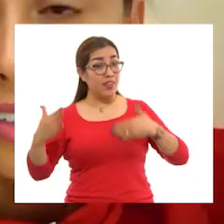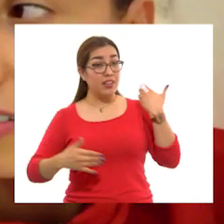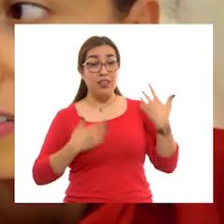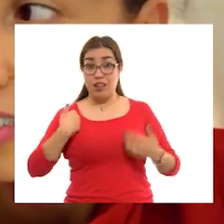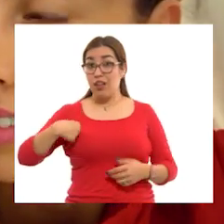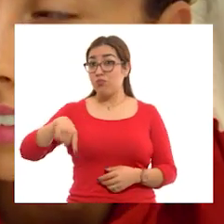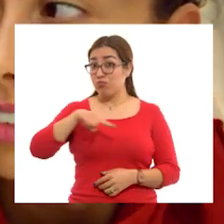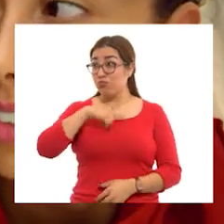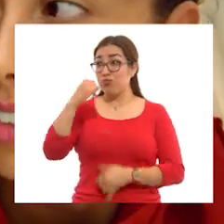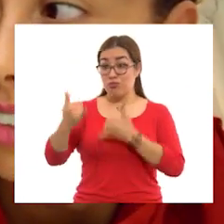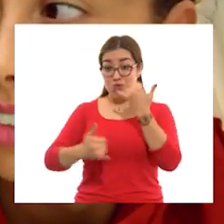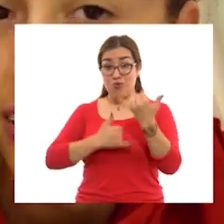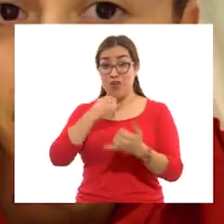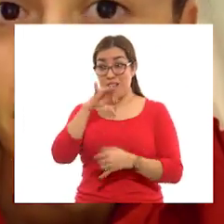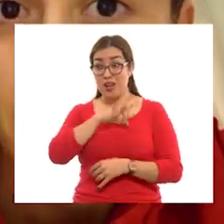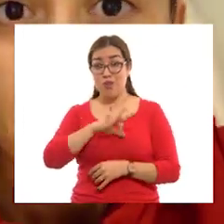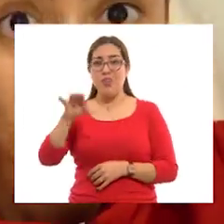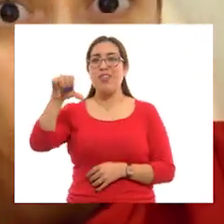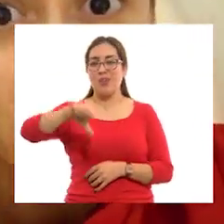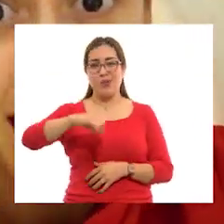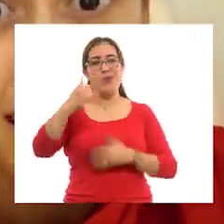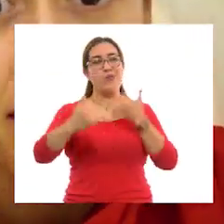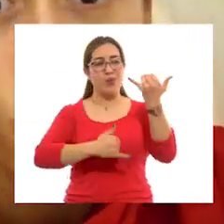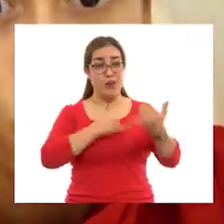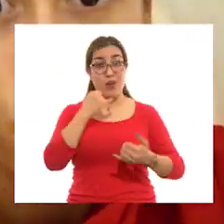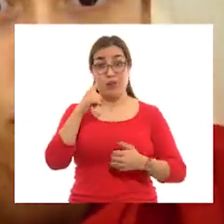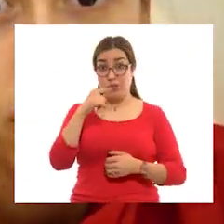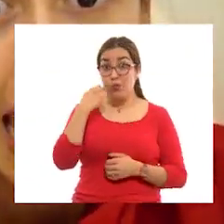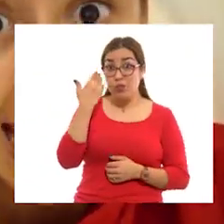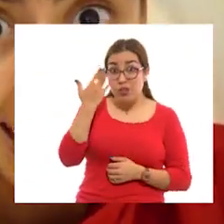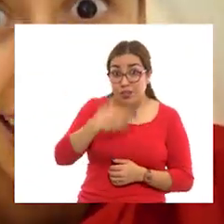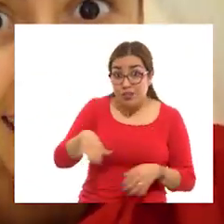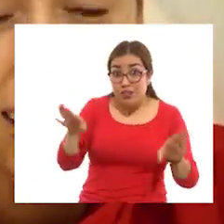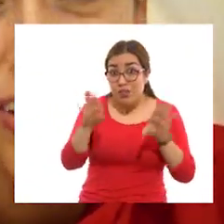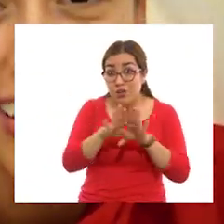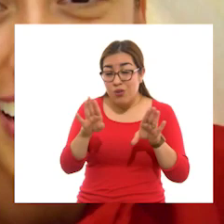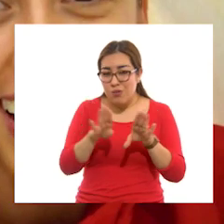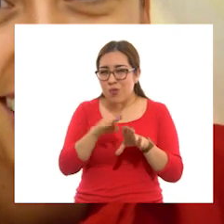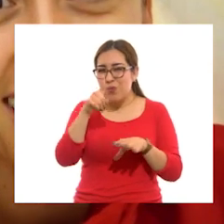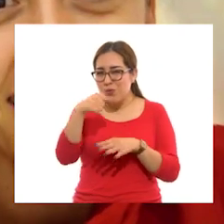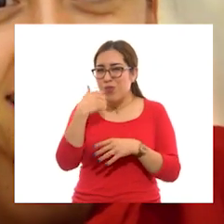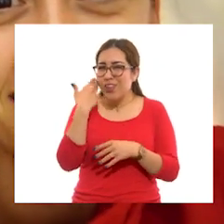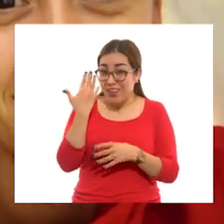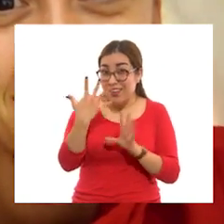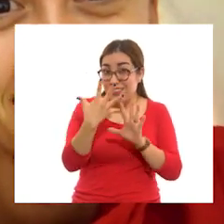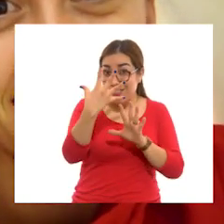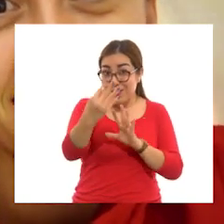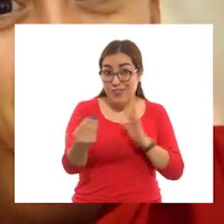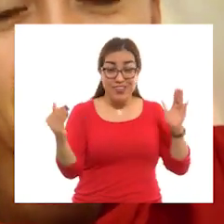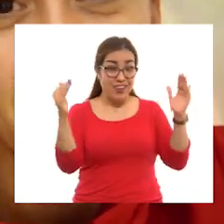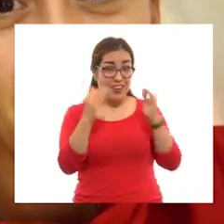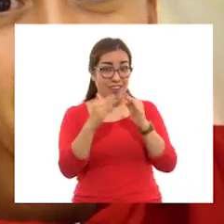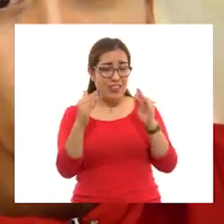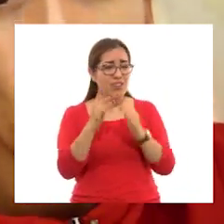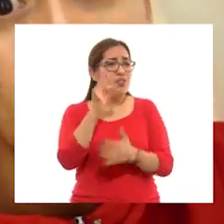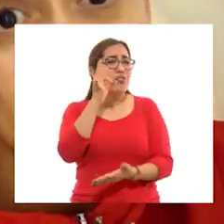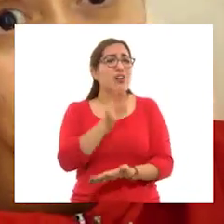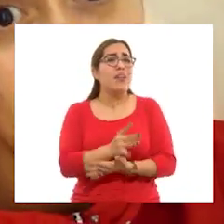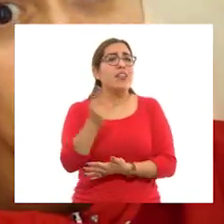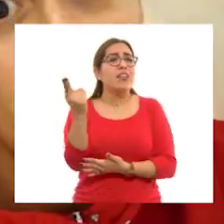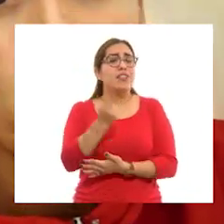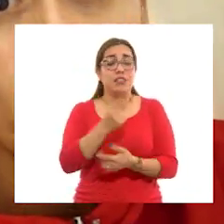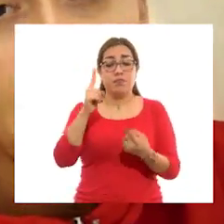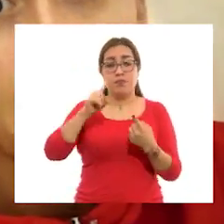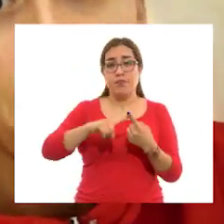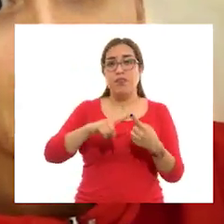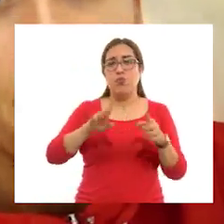ellas. Hoy jugaremos con las sombras. ¿Te gustaría saber cómo e intentarlo desde casa? Solamente necesitas dos cosas. Una